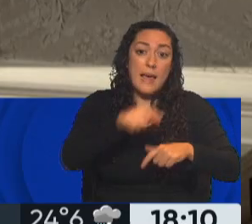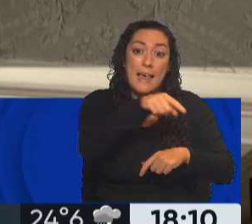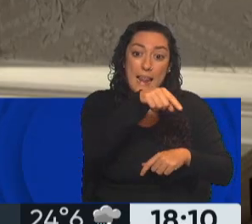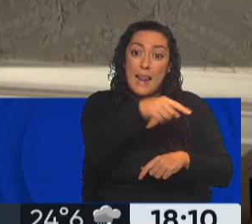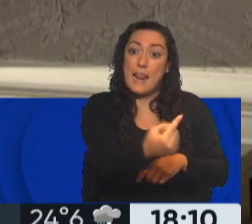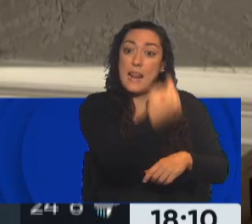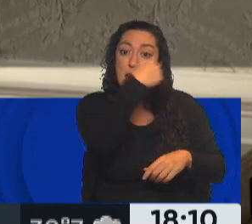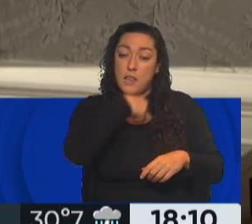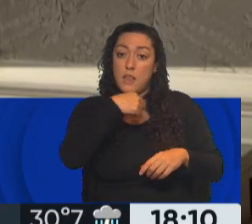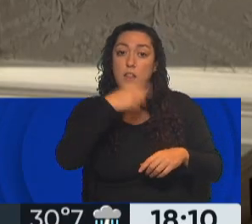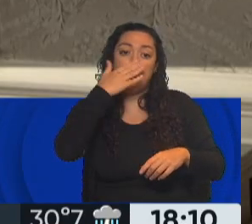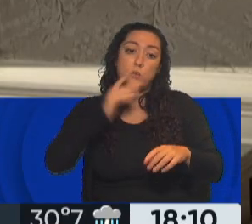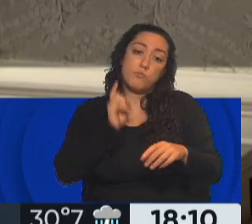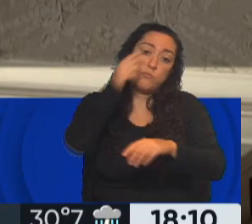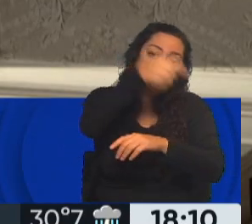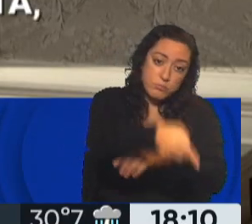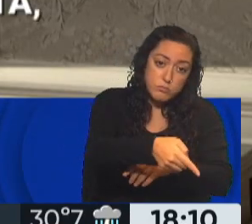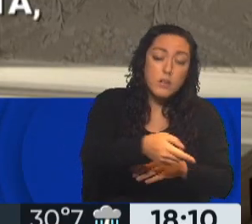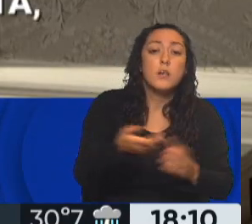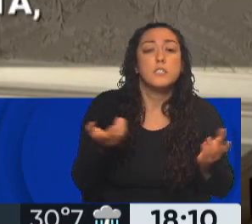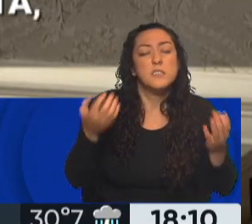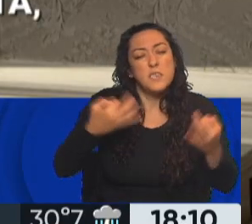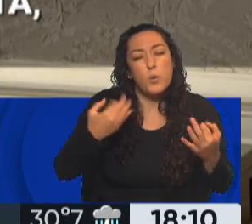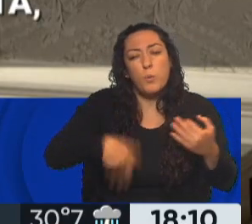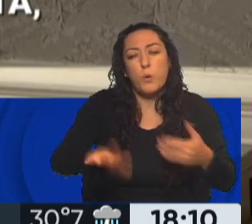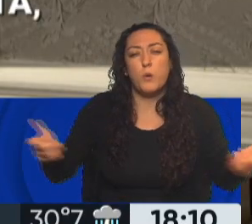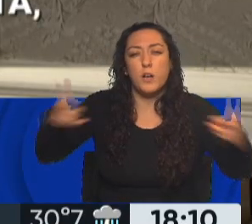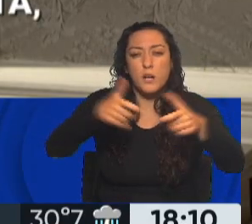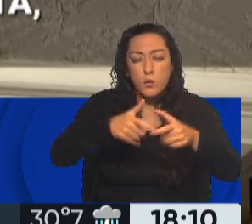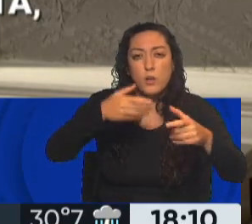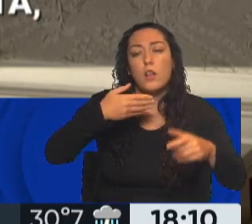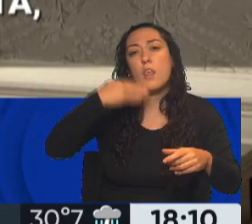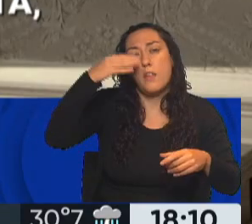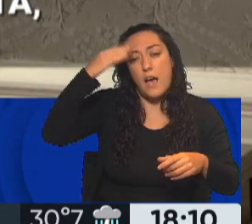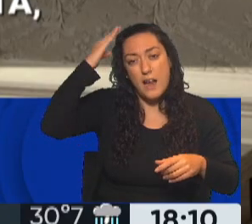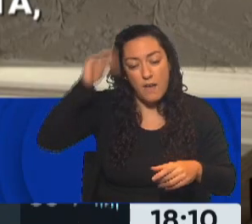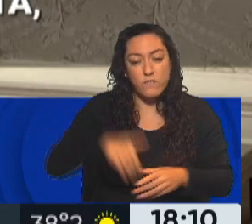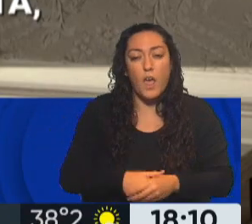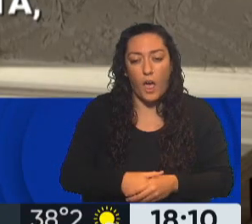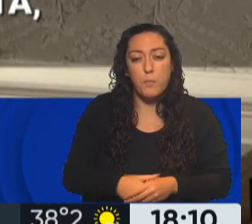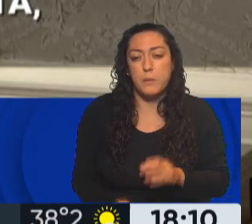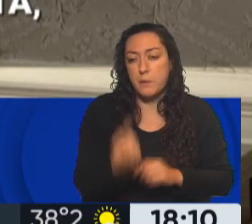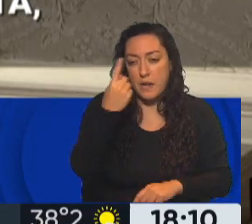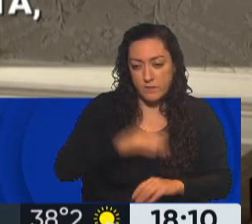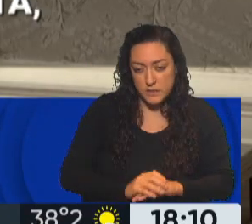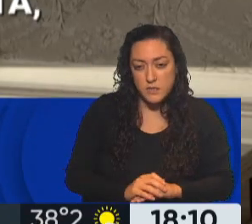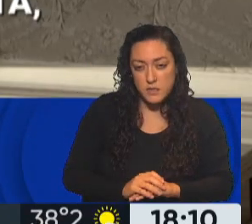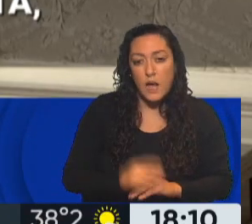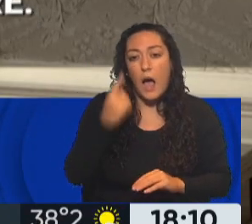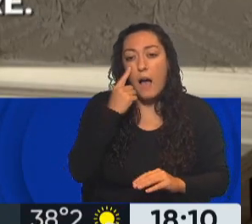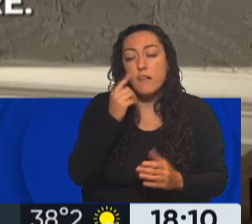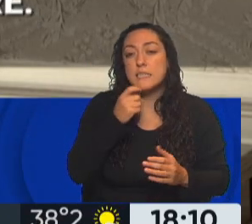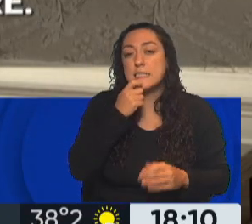and I'll go there, and we're going to meet also probably in Saudi Arabia the first time. We'll meet in Saudi Arabia, see if we can get something